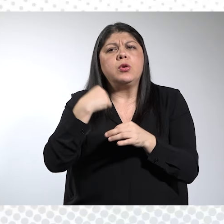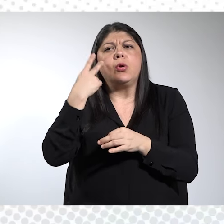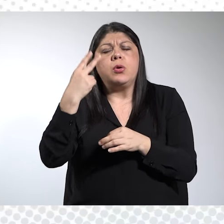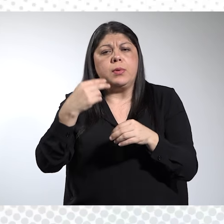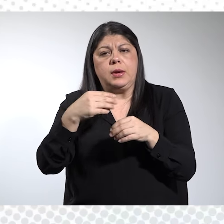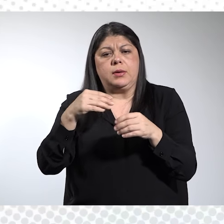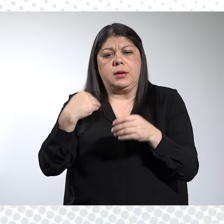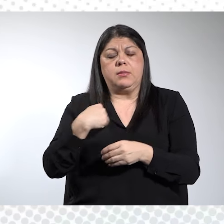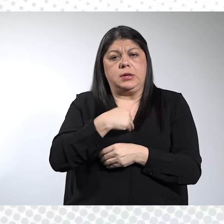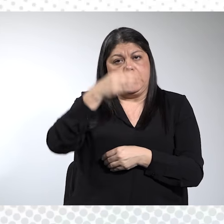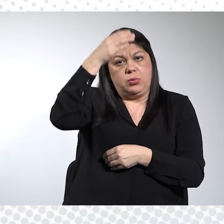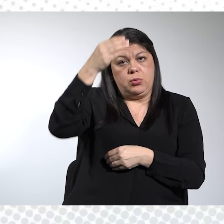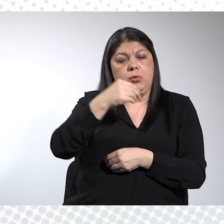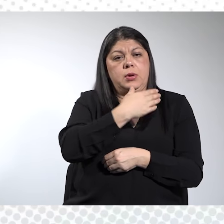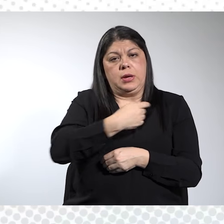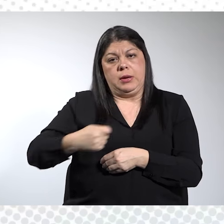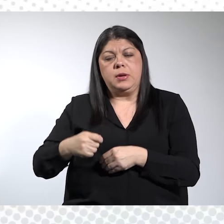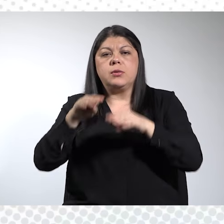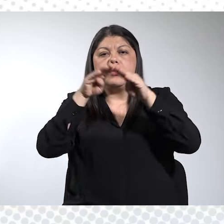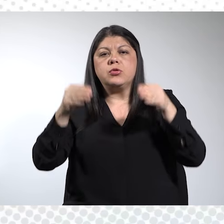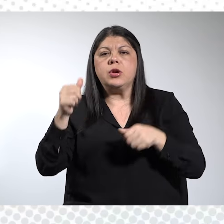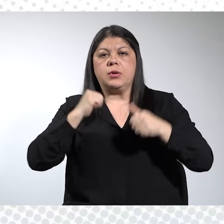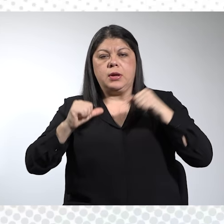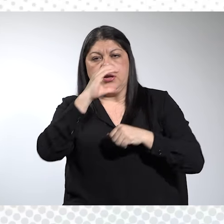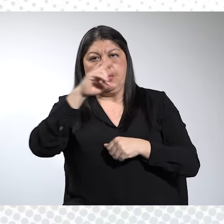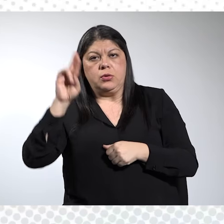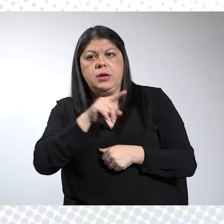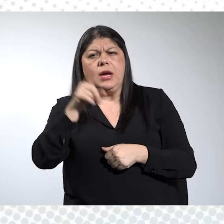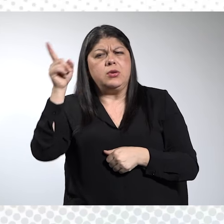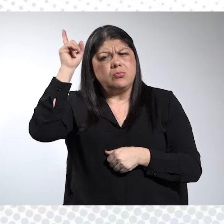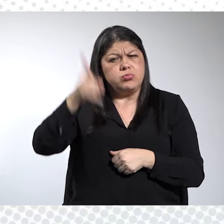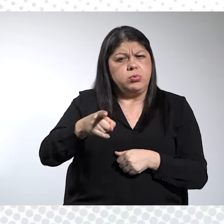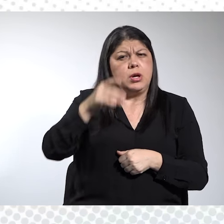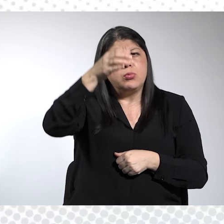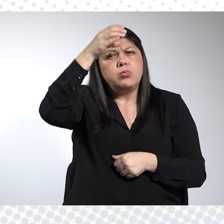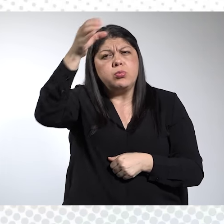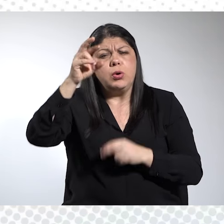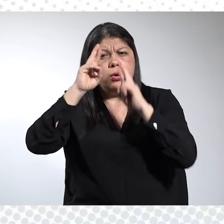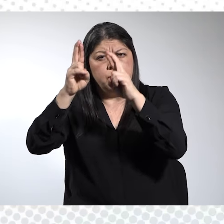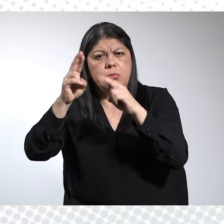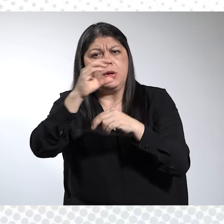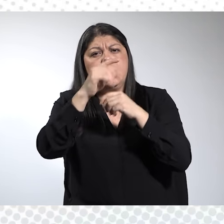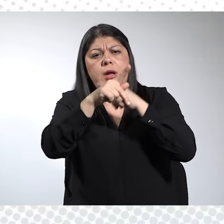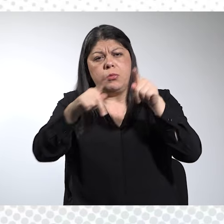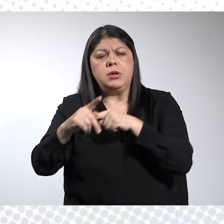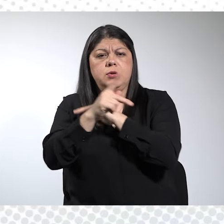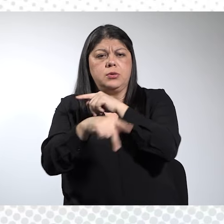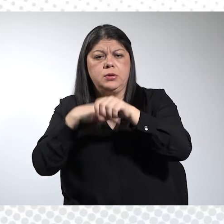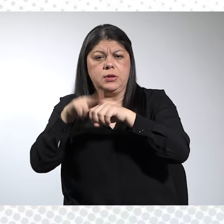lo he visto desde el Ministerio de Cultura siendo presidente del Museo de Arte Costarricense y ellos exigen esta culturización a la población